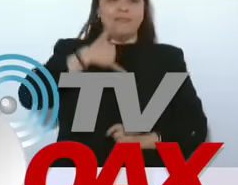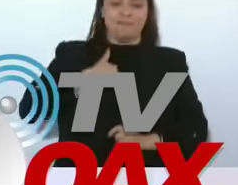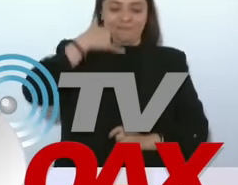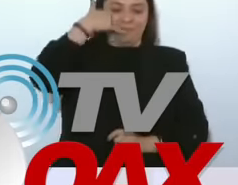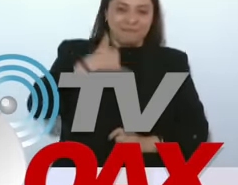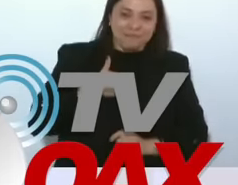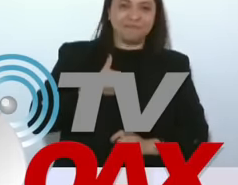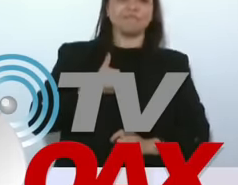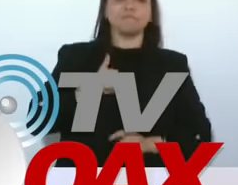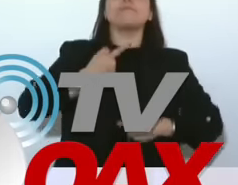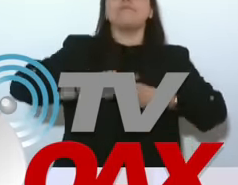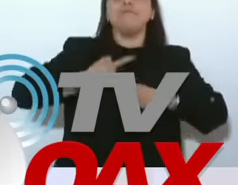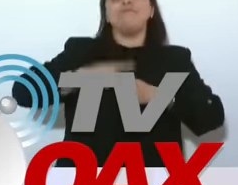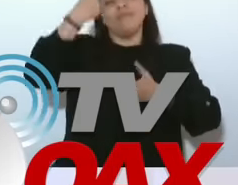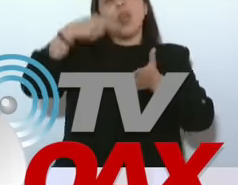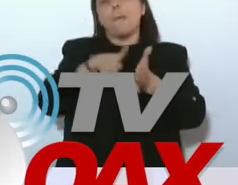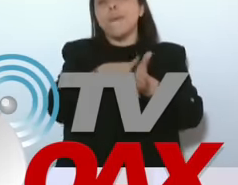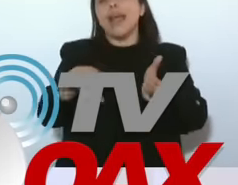preguntando.